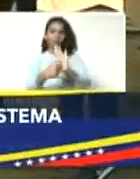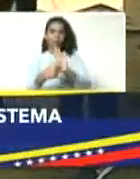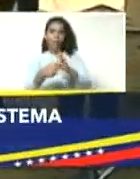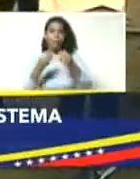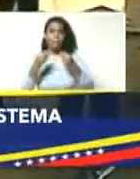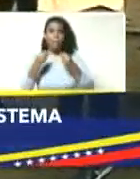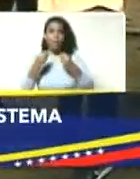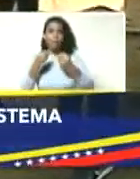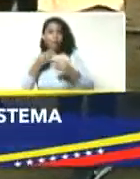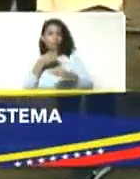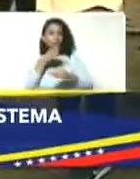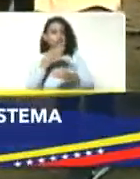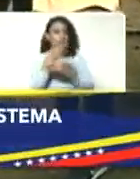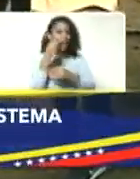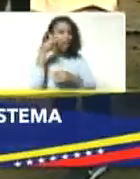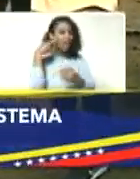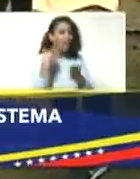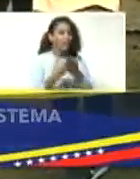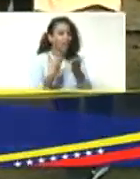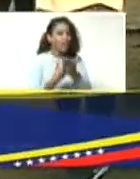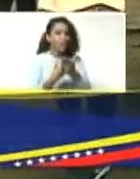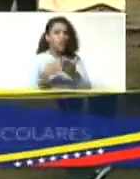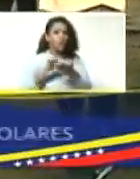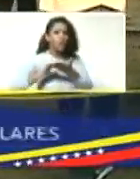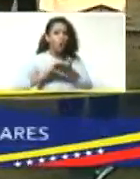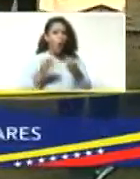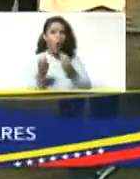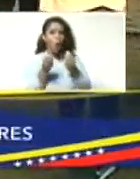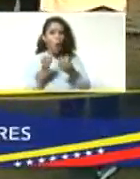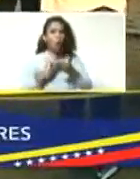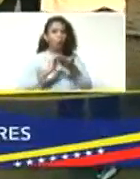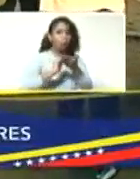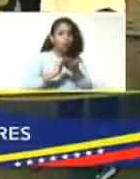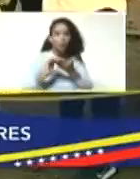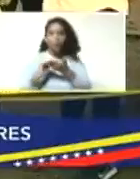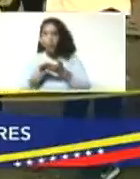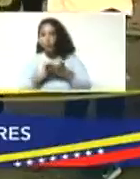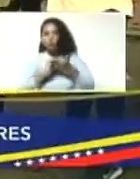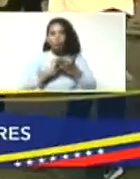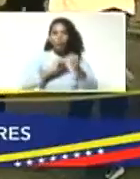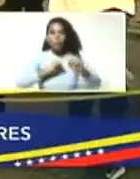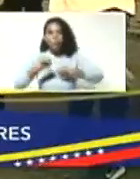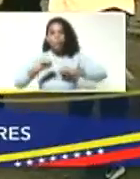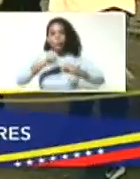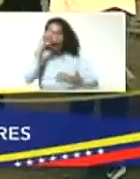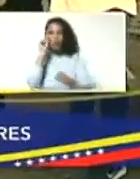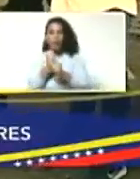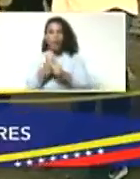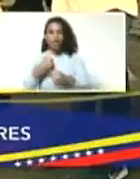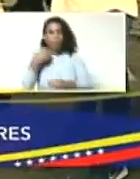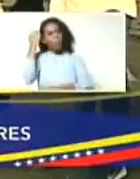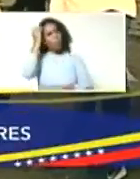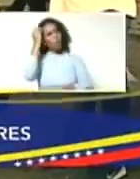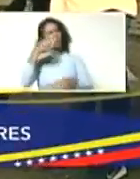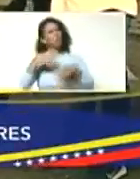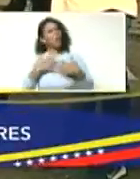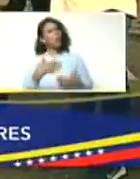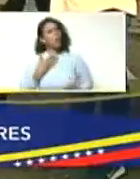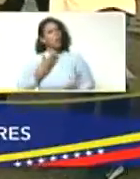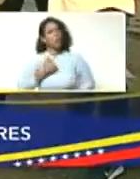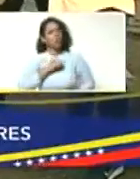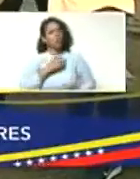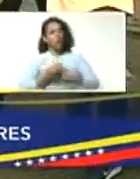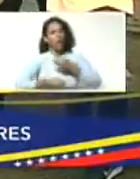ir a transitar las soluciones, a buscar las soluciones, a parir las soluciones. Y yo me puse a pensar, ¿qué podemos